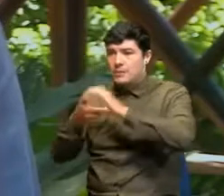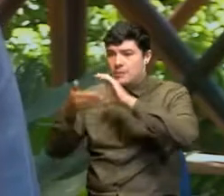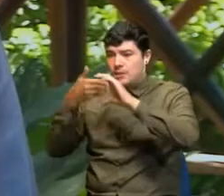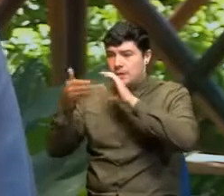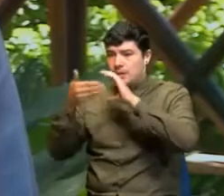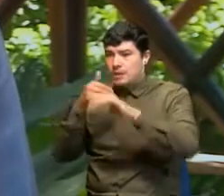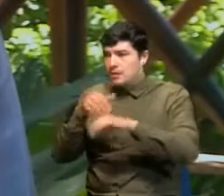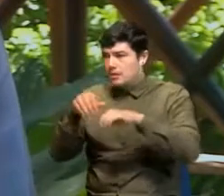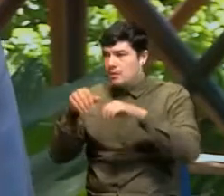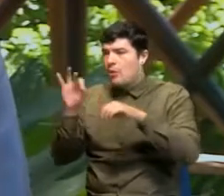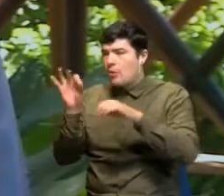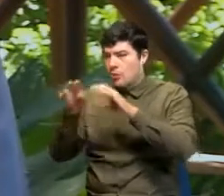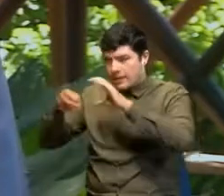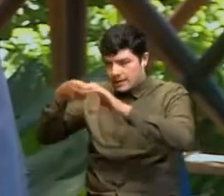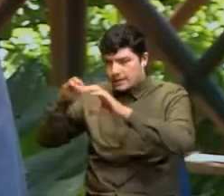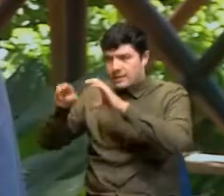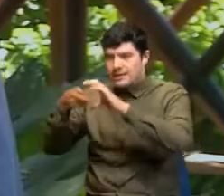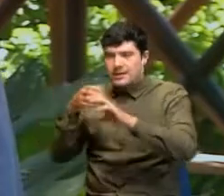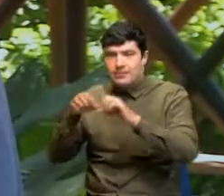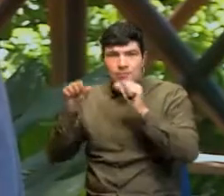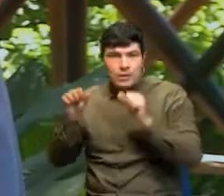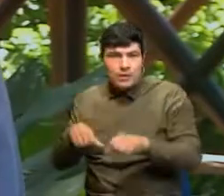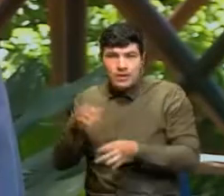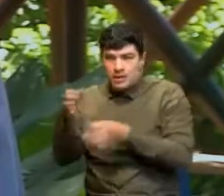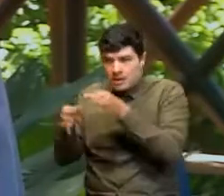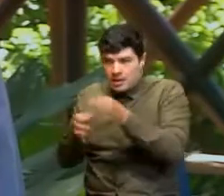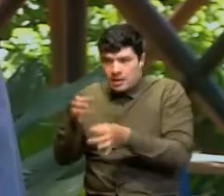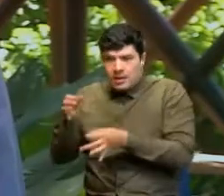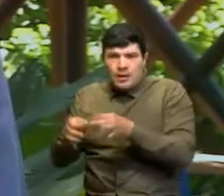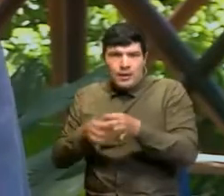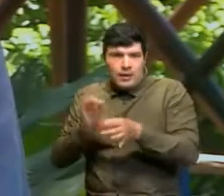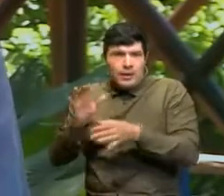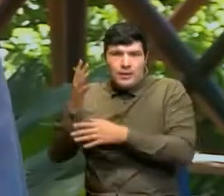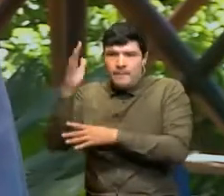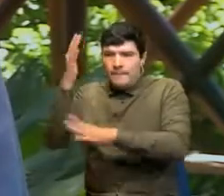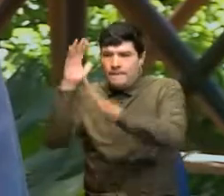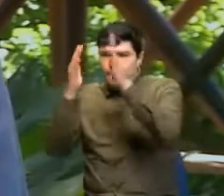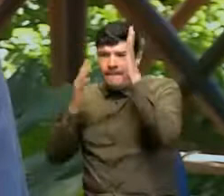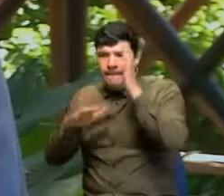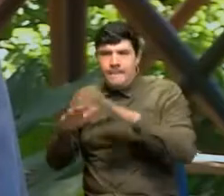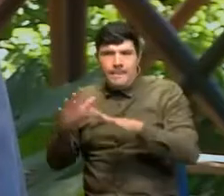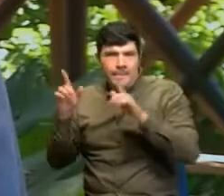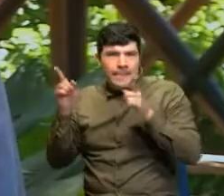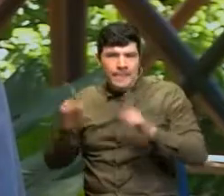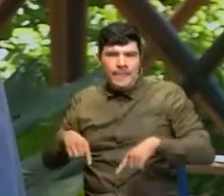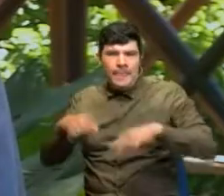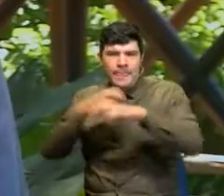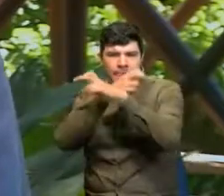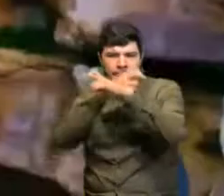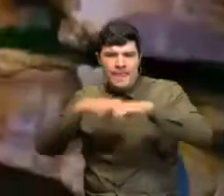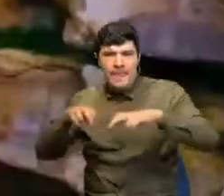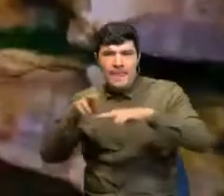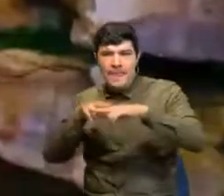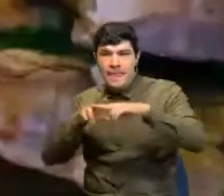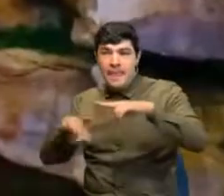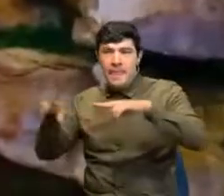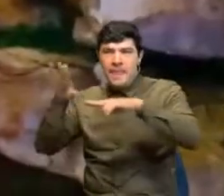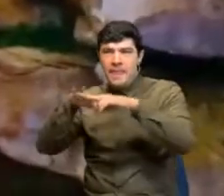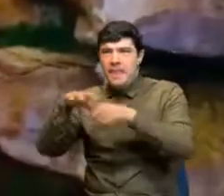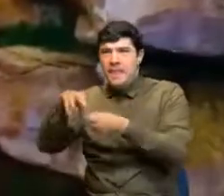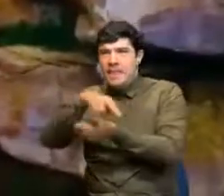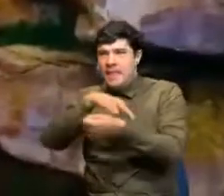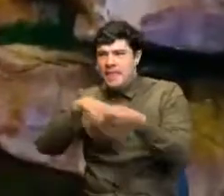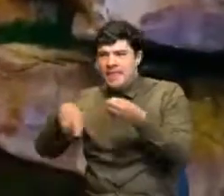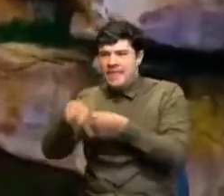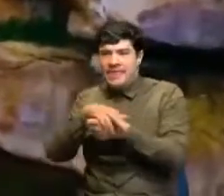una figura de mayor conservación, como podría ser una reserva forestal protectora y, por qué no, un parque natural regional en el futuro. El distrito de